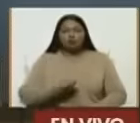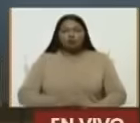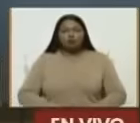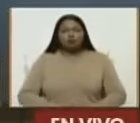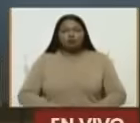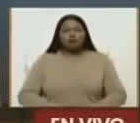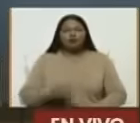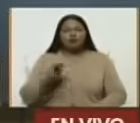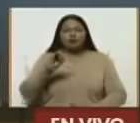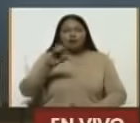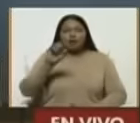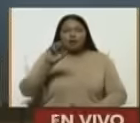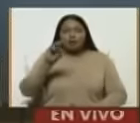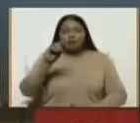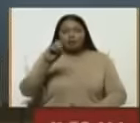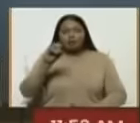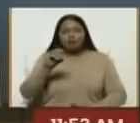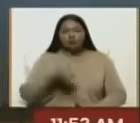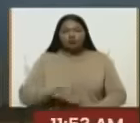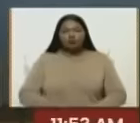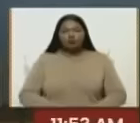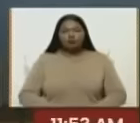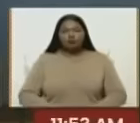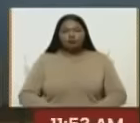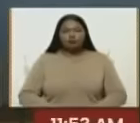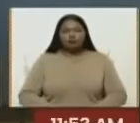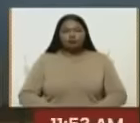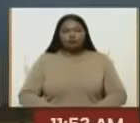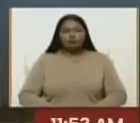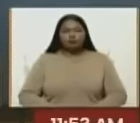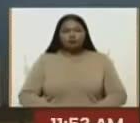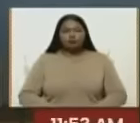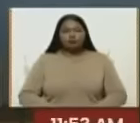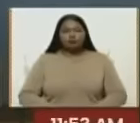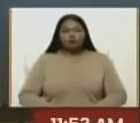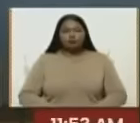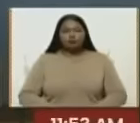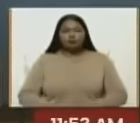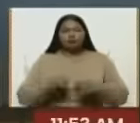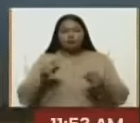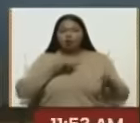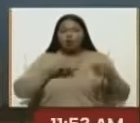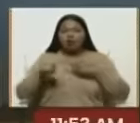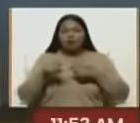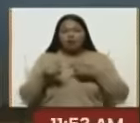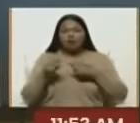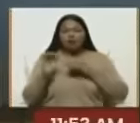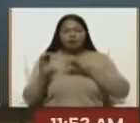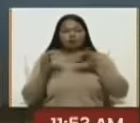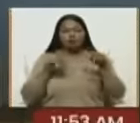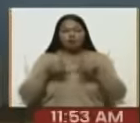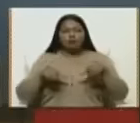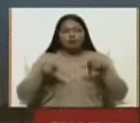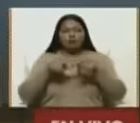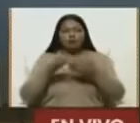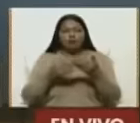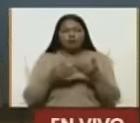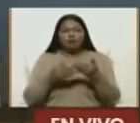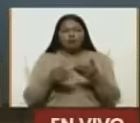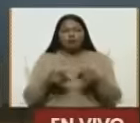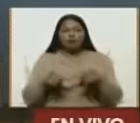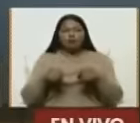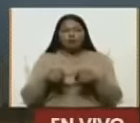Alberto Albacete Vidal, así como órdenes de allanamiento a un